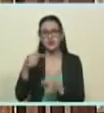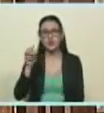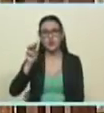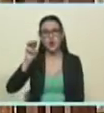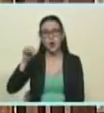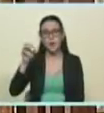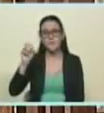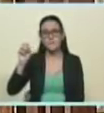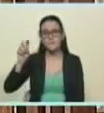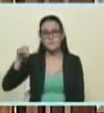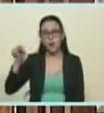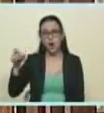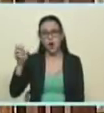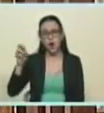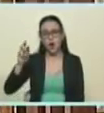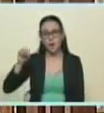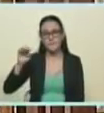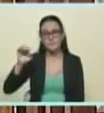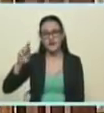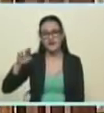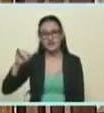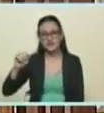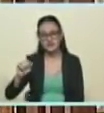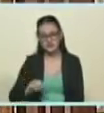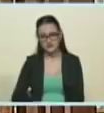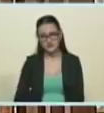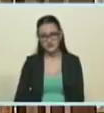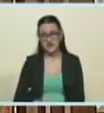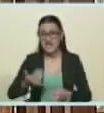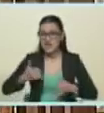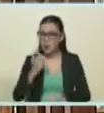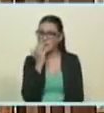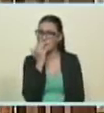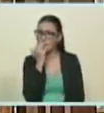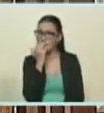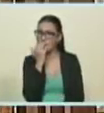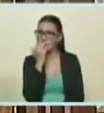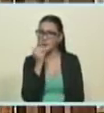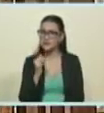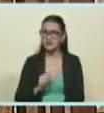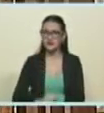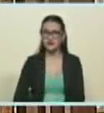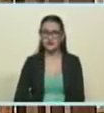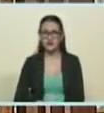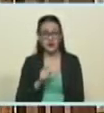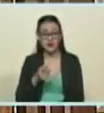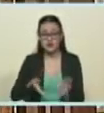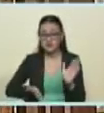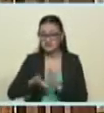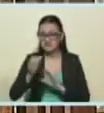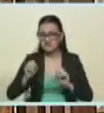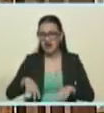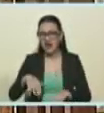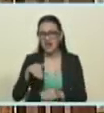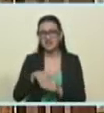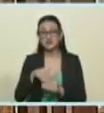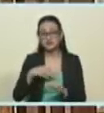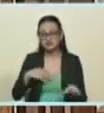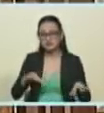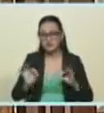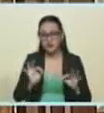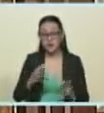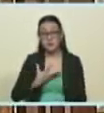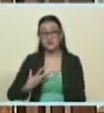un estúpido pichón de Hitler que anda por ahí, que ellos se salen de estas elecciones porque se están preparando